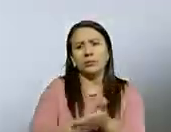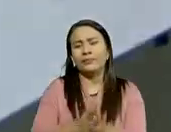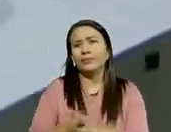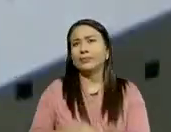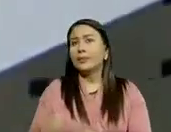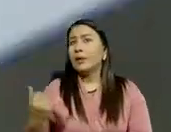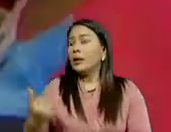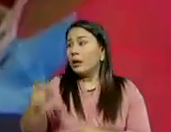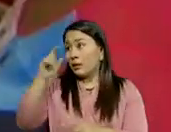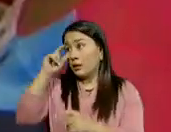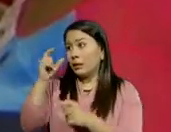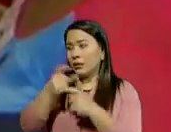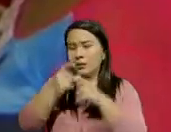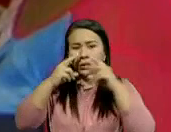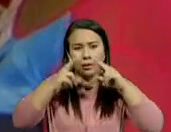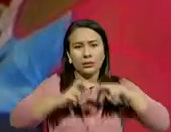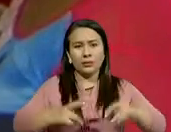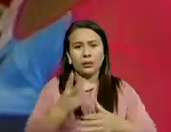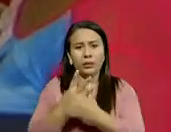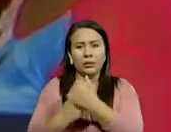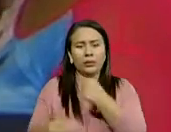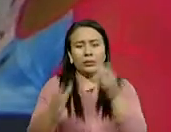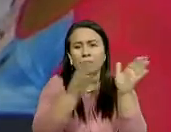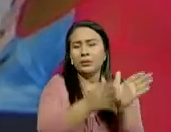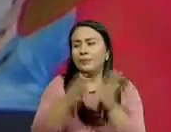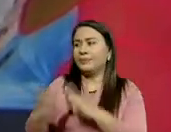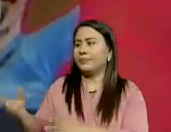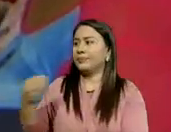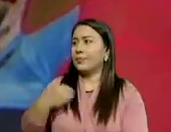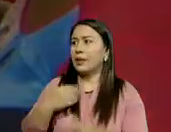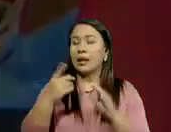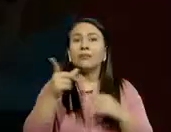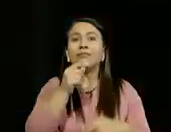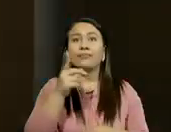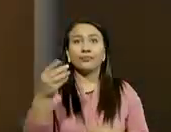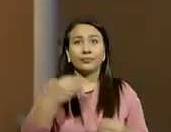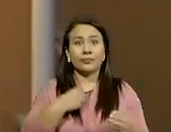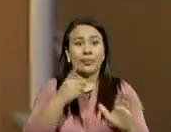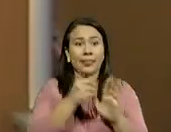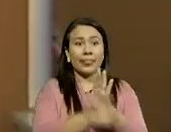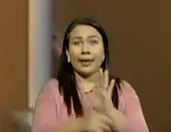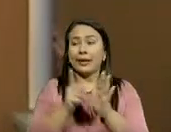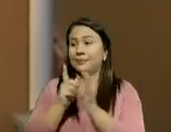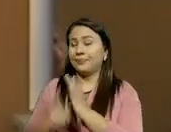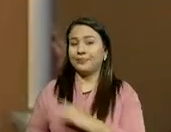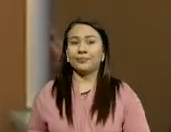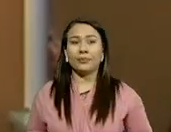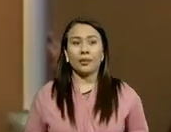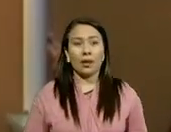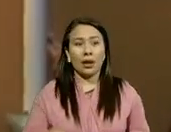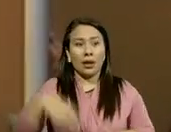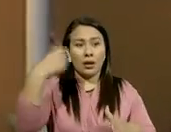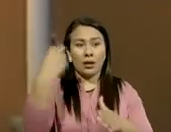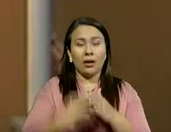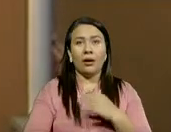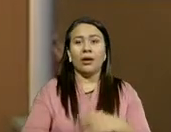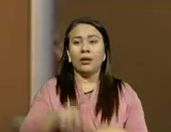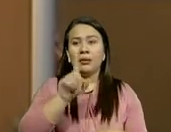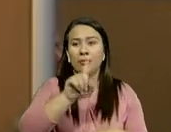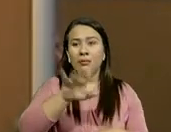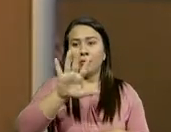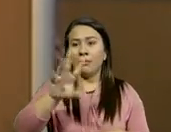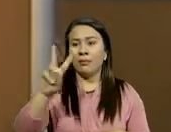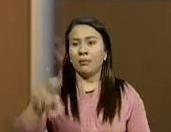negligencia. La fiscalía investiga ambos casos. De acuerdo al tipo de lesión, el caso de la denunciante, observo que es una sanción que dice el